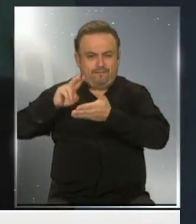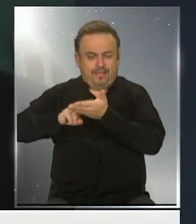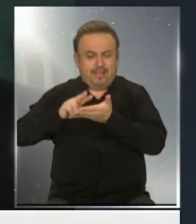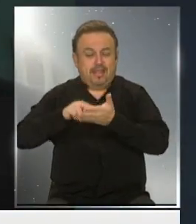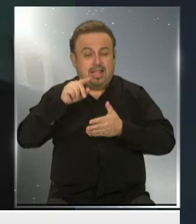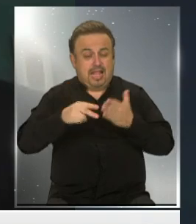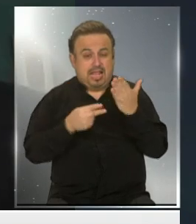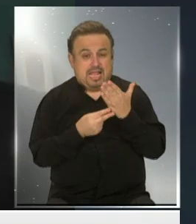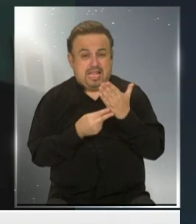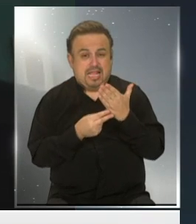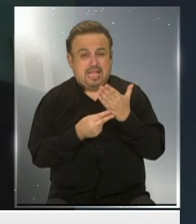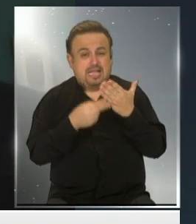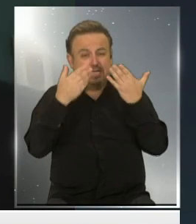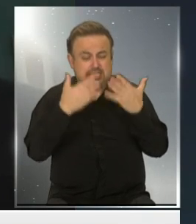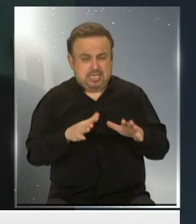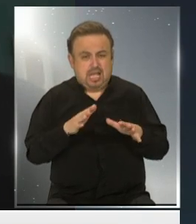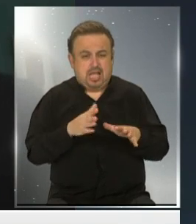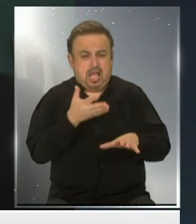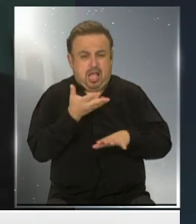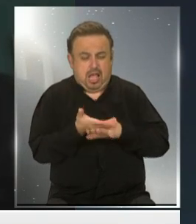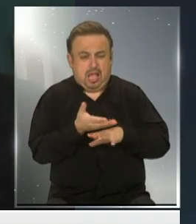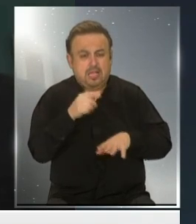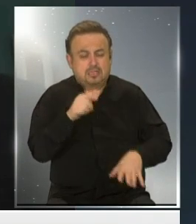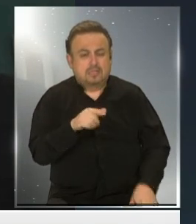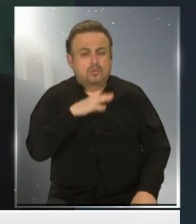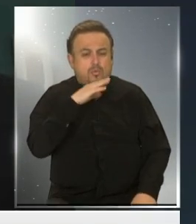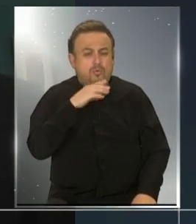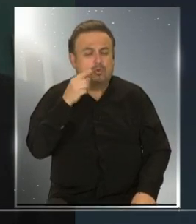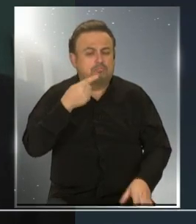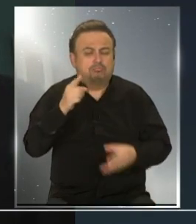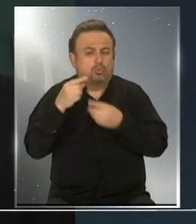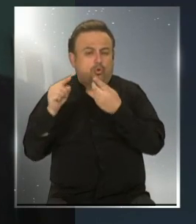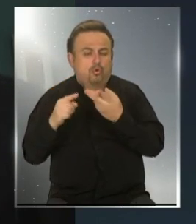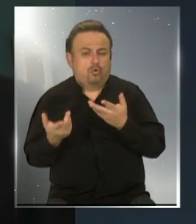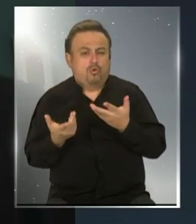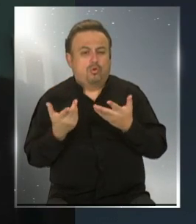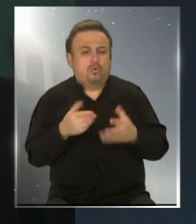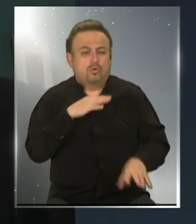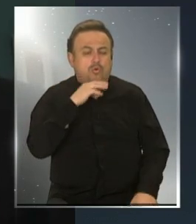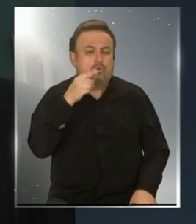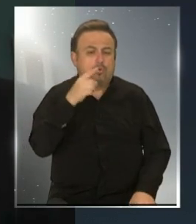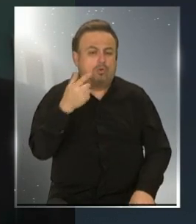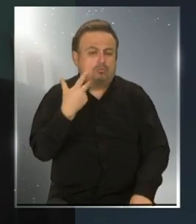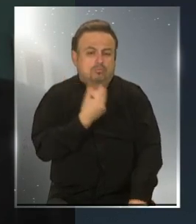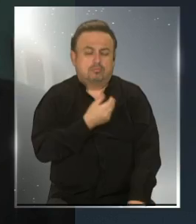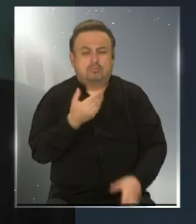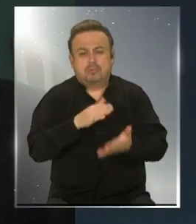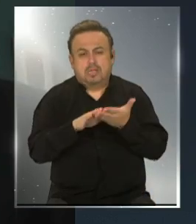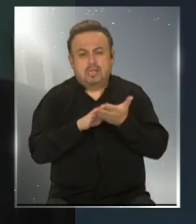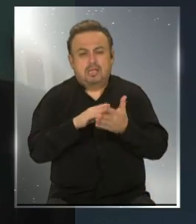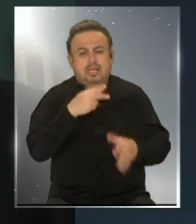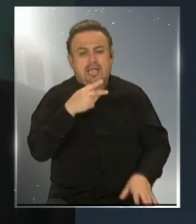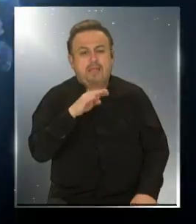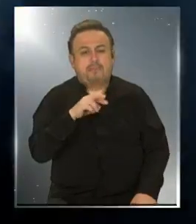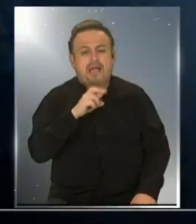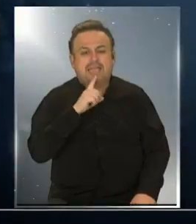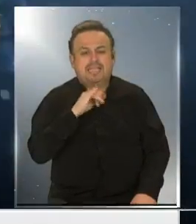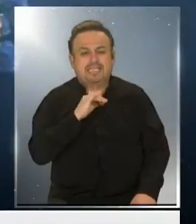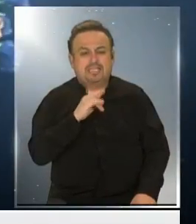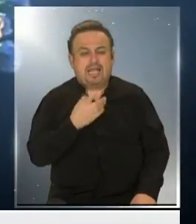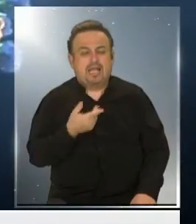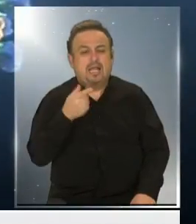es una tecnología que ya existe, que se ha utilizado para, se utiliza para otras vacunas como la hepatitis y el